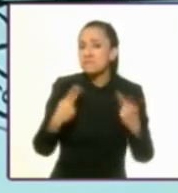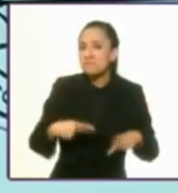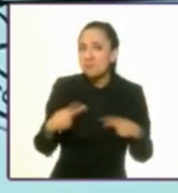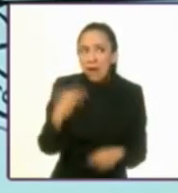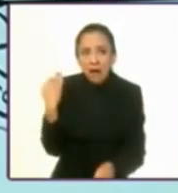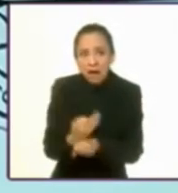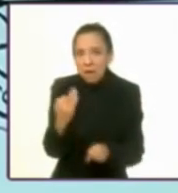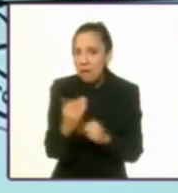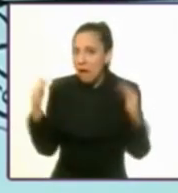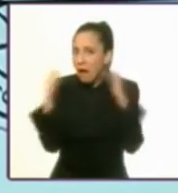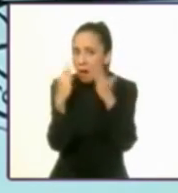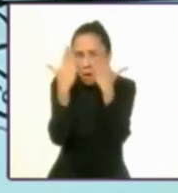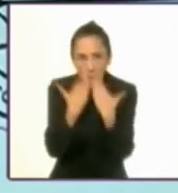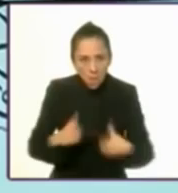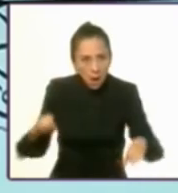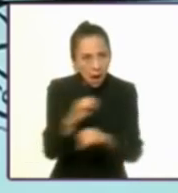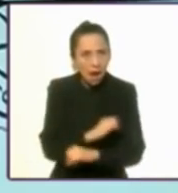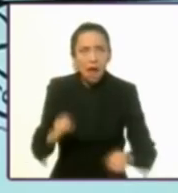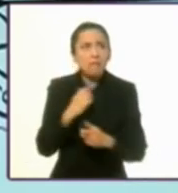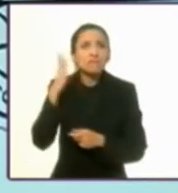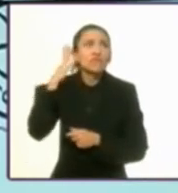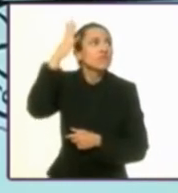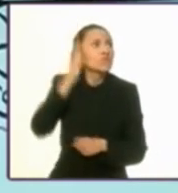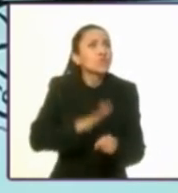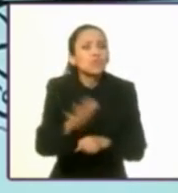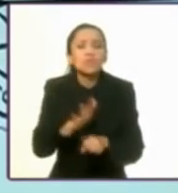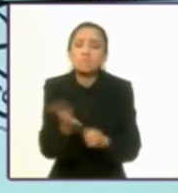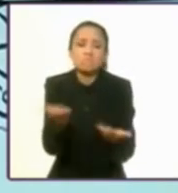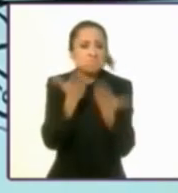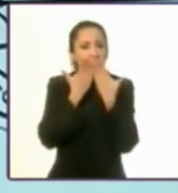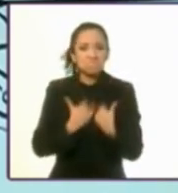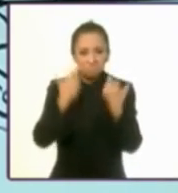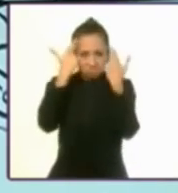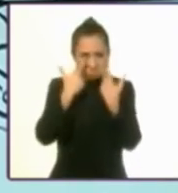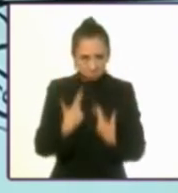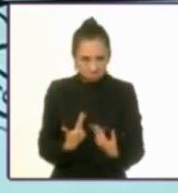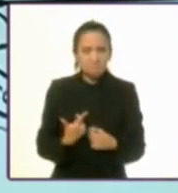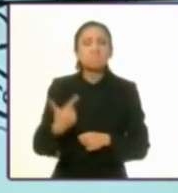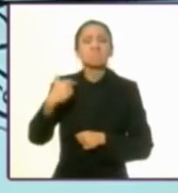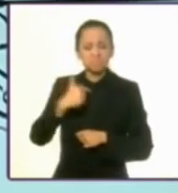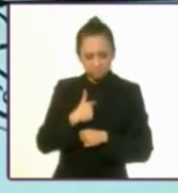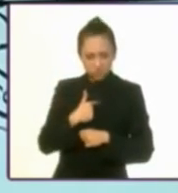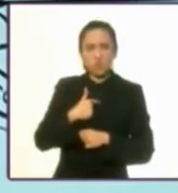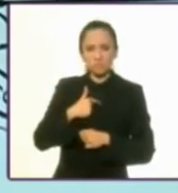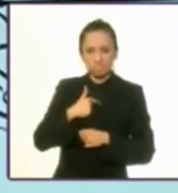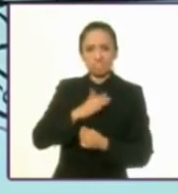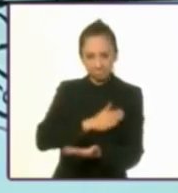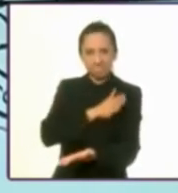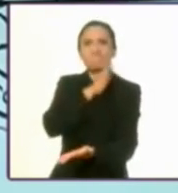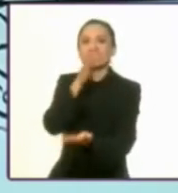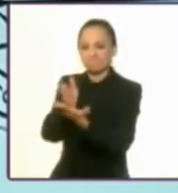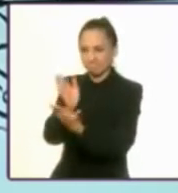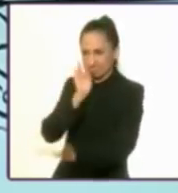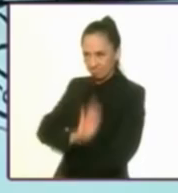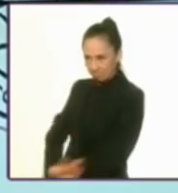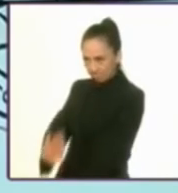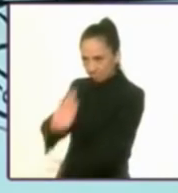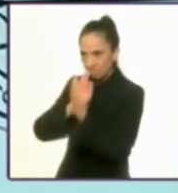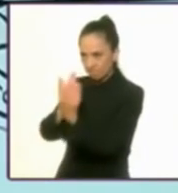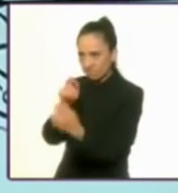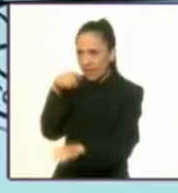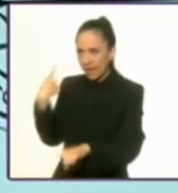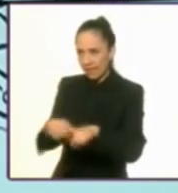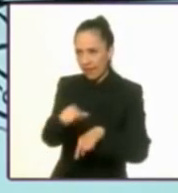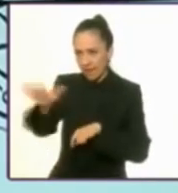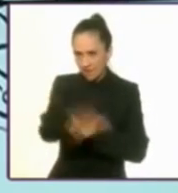esperanza yo voy a ir a verte a la cara damnificado y te voy a ofrecer